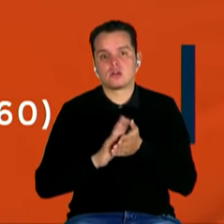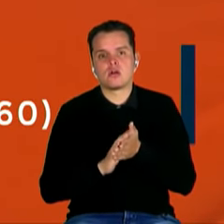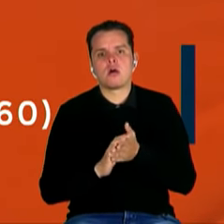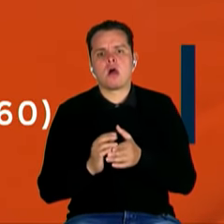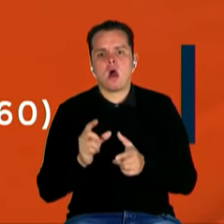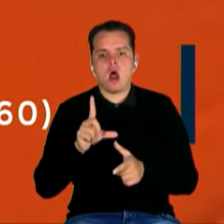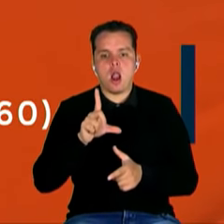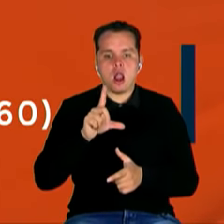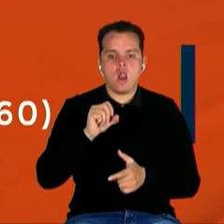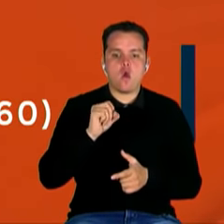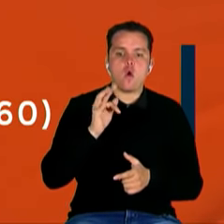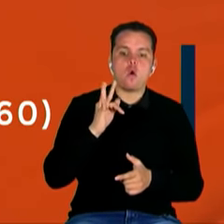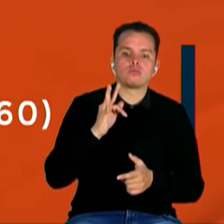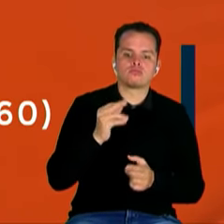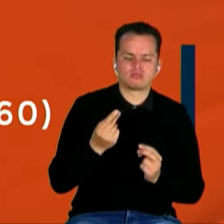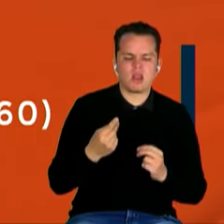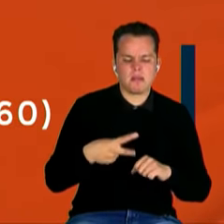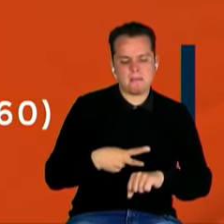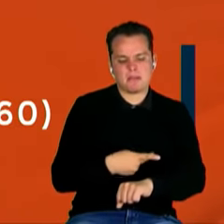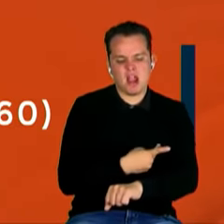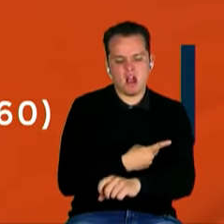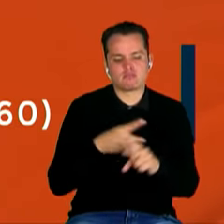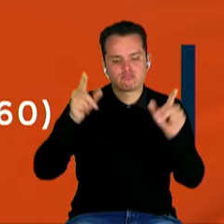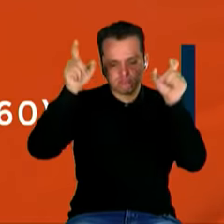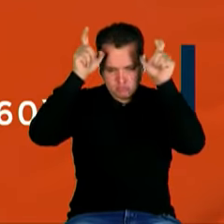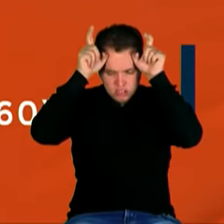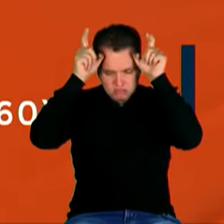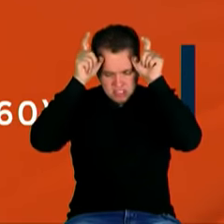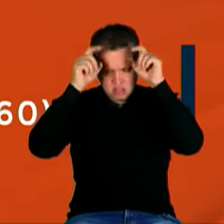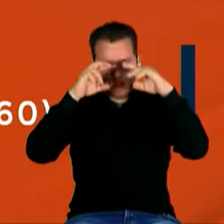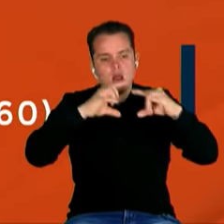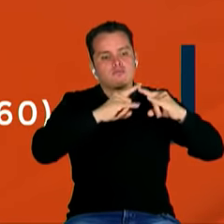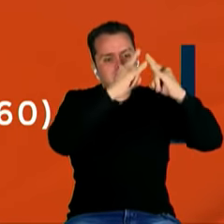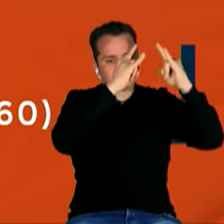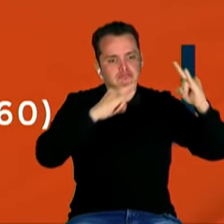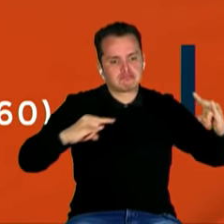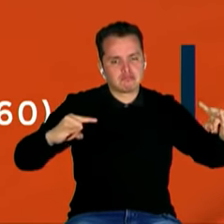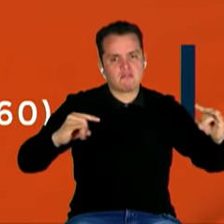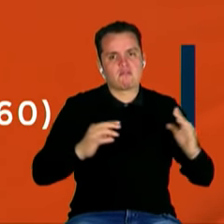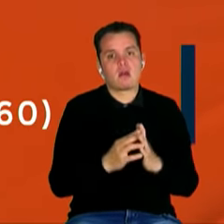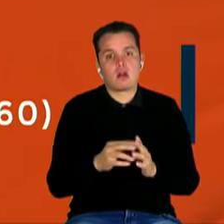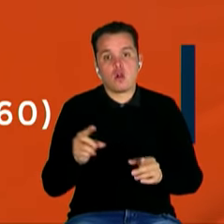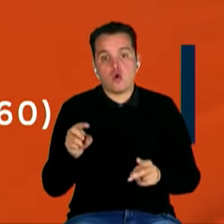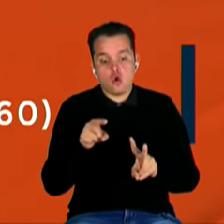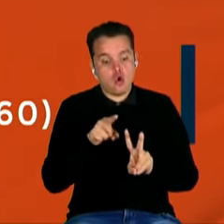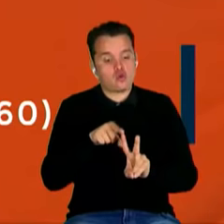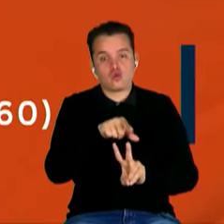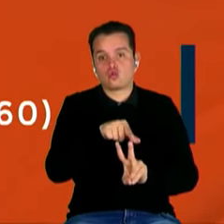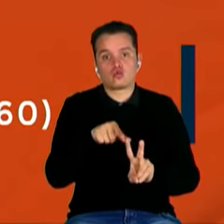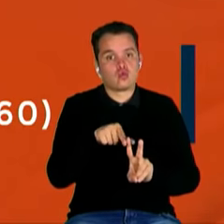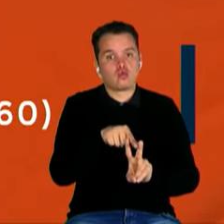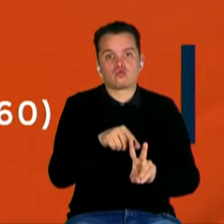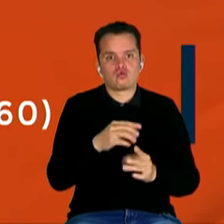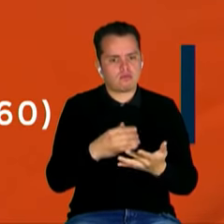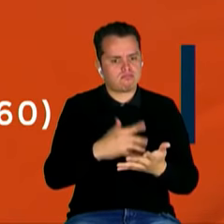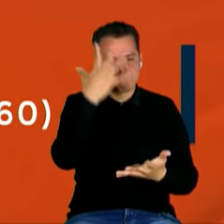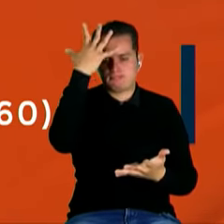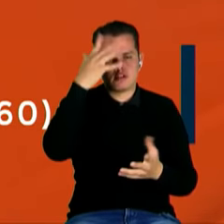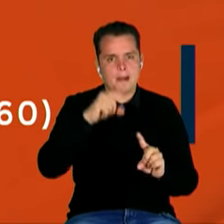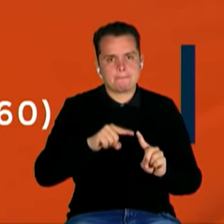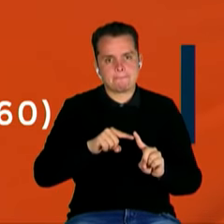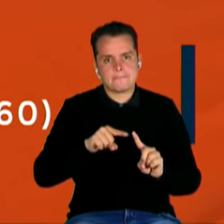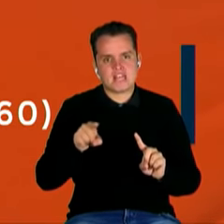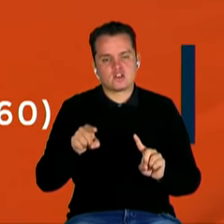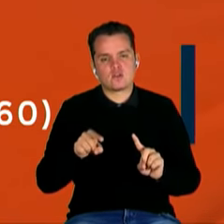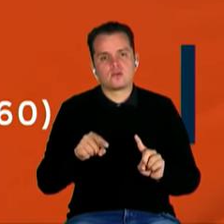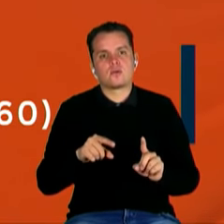que andaba con Abraham, tenía ovejas, vacas y tiendas. Ambos eran ricos, era más rico Abraham, pero Lot